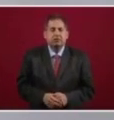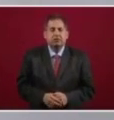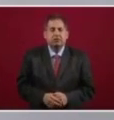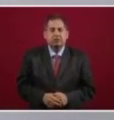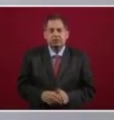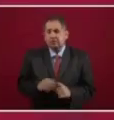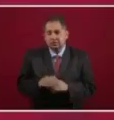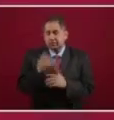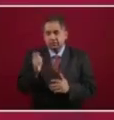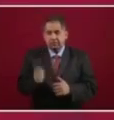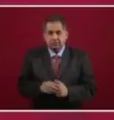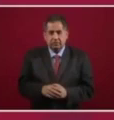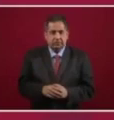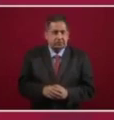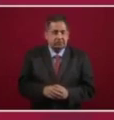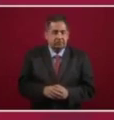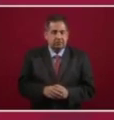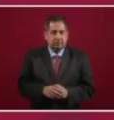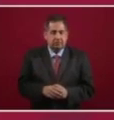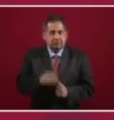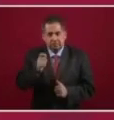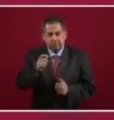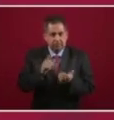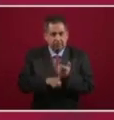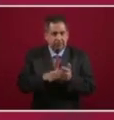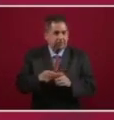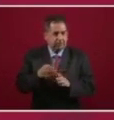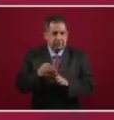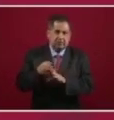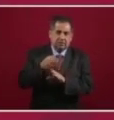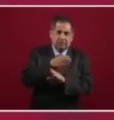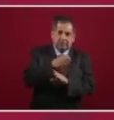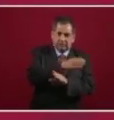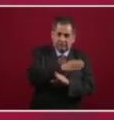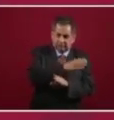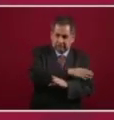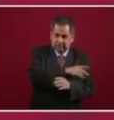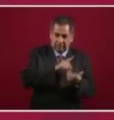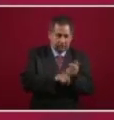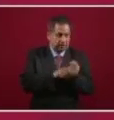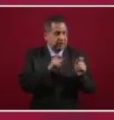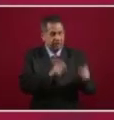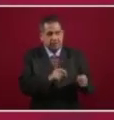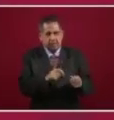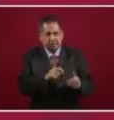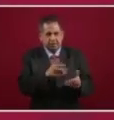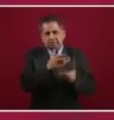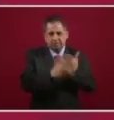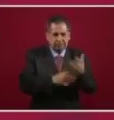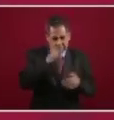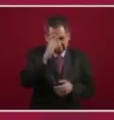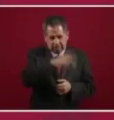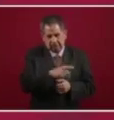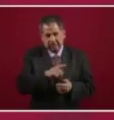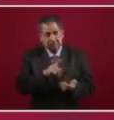O sea, porque los que han estado ahí, con todo respeto,